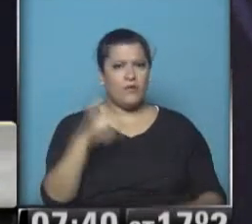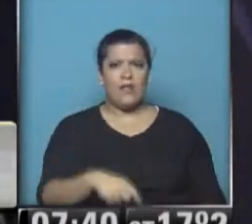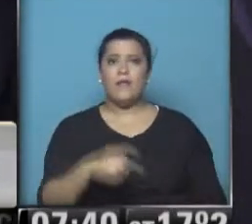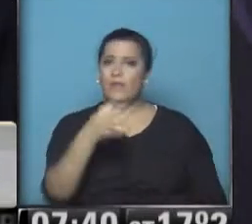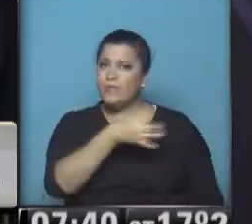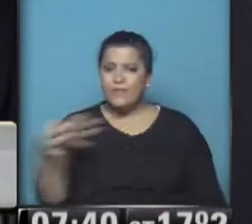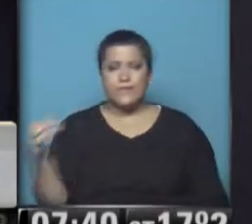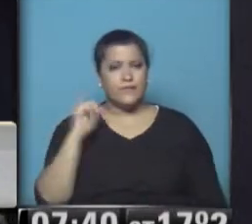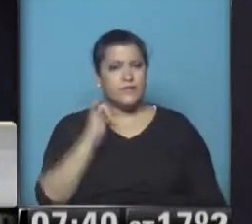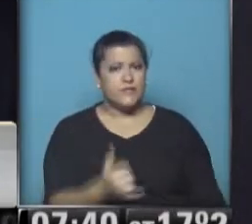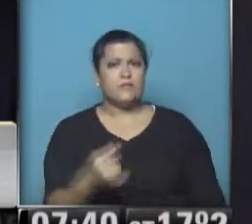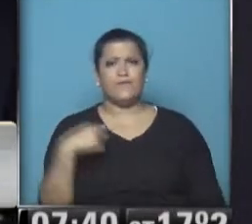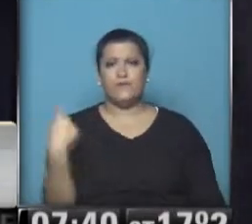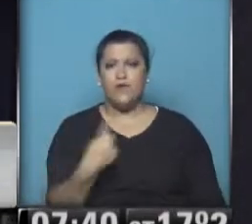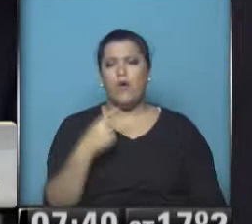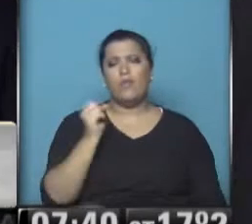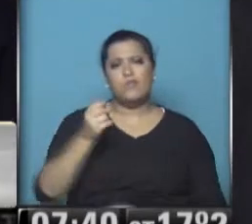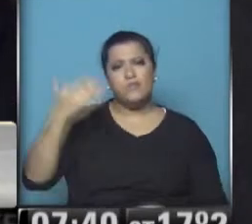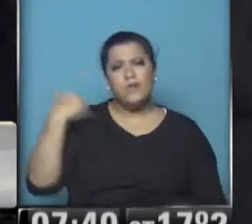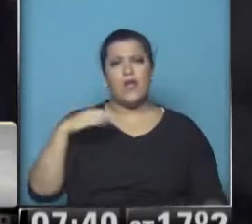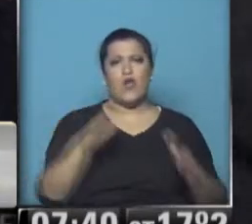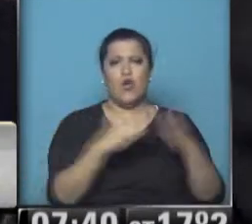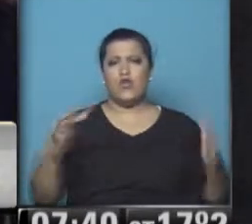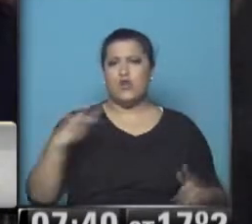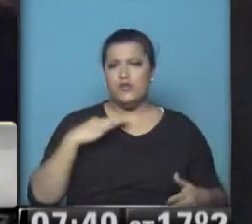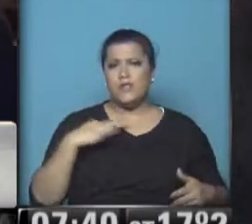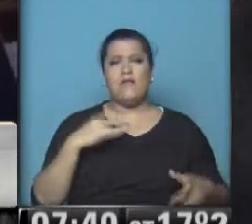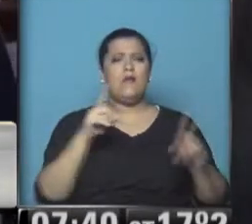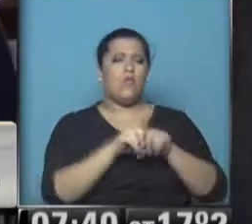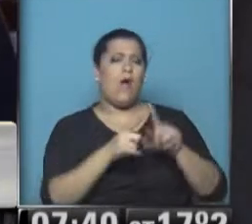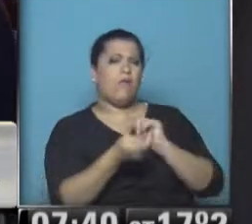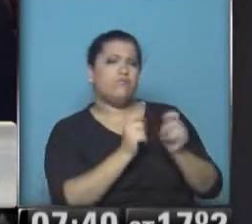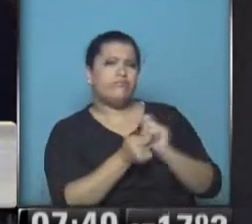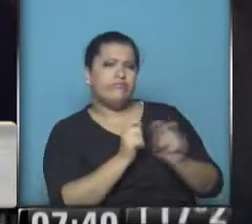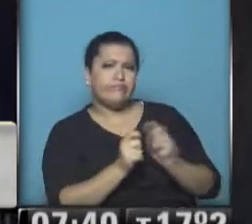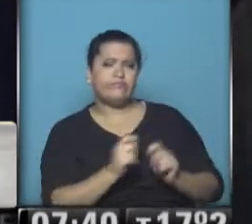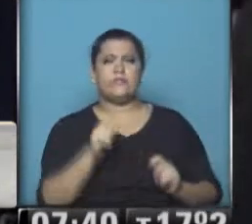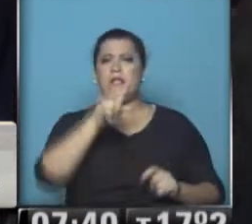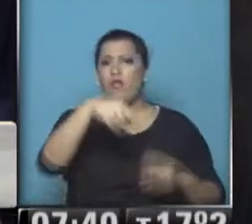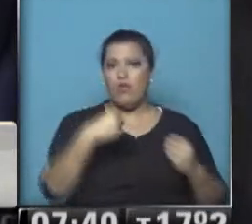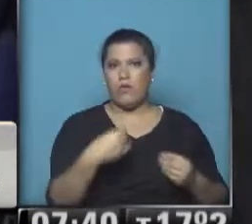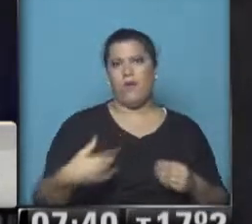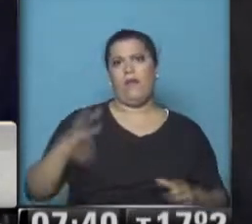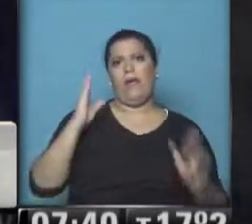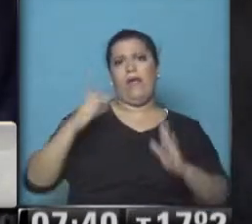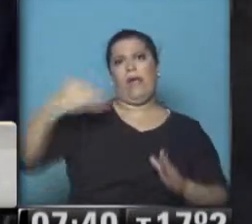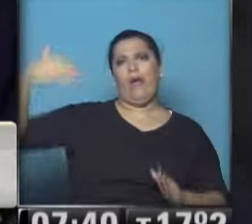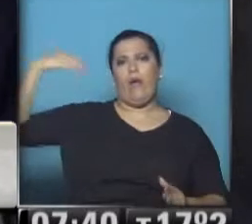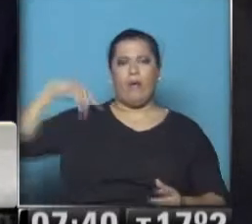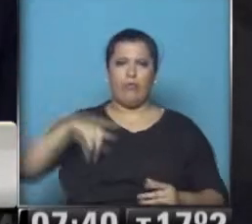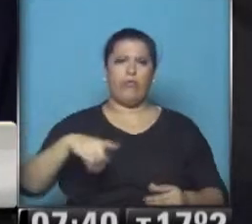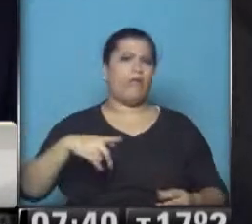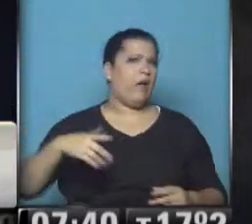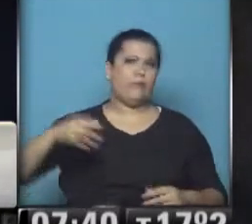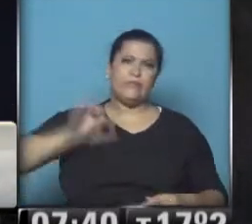sí, teníamos un código civil todo remendado y que sí, provenía de la época de las